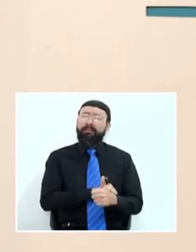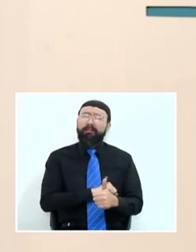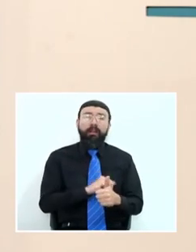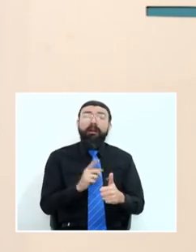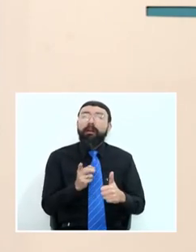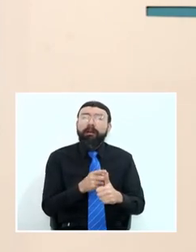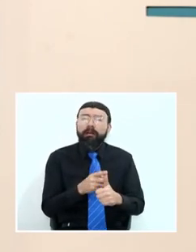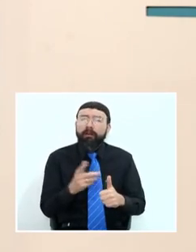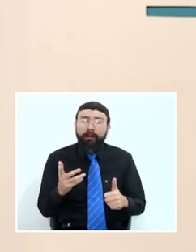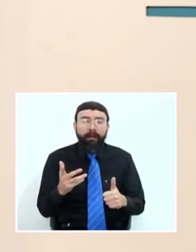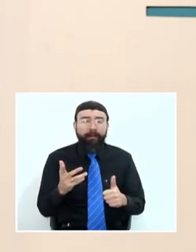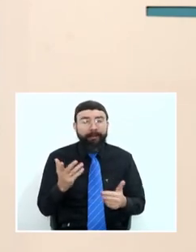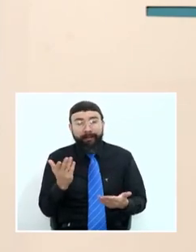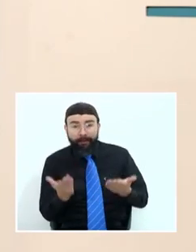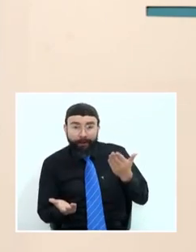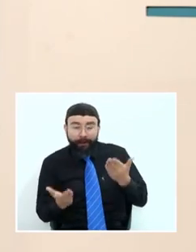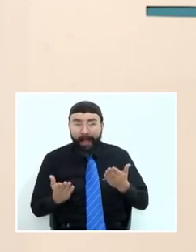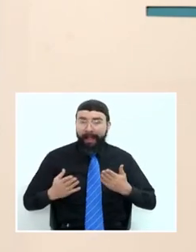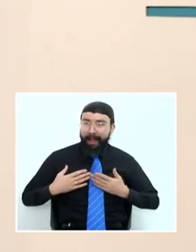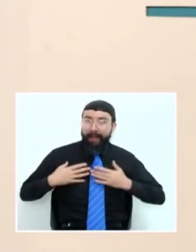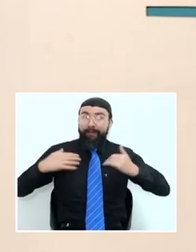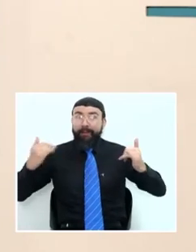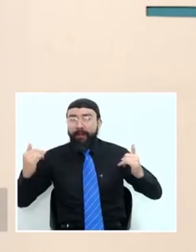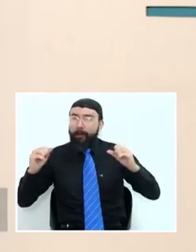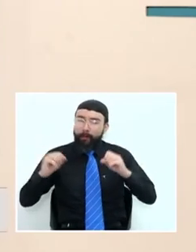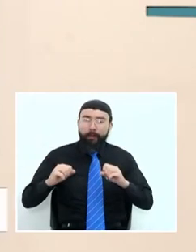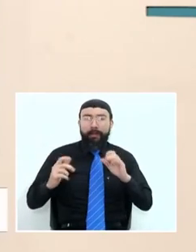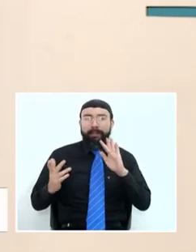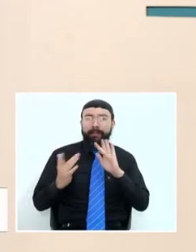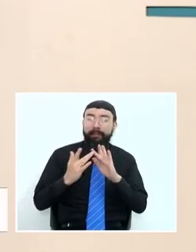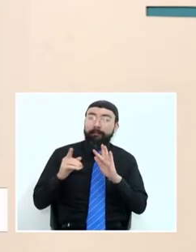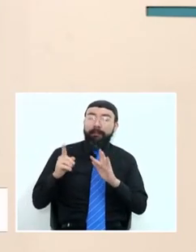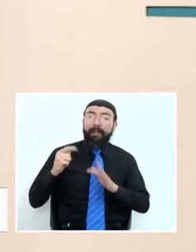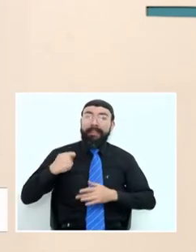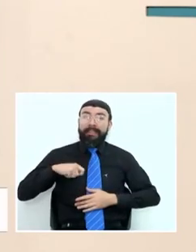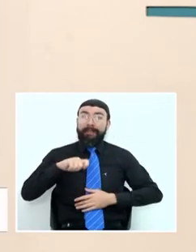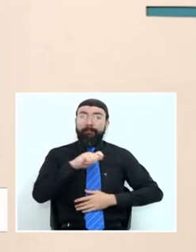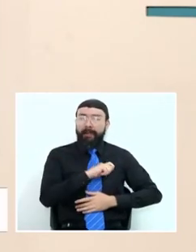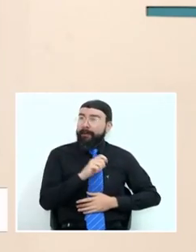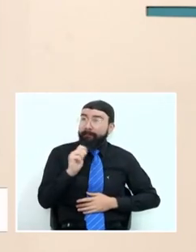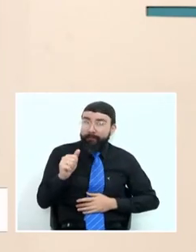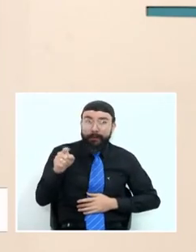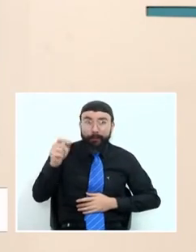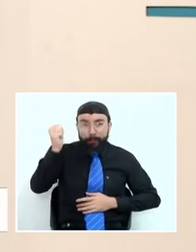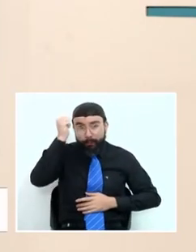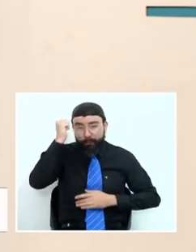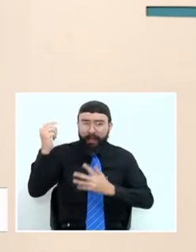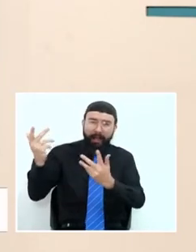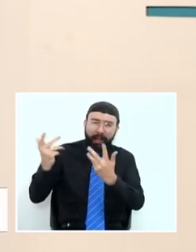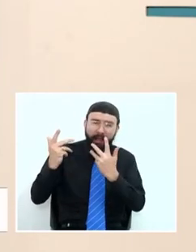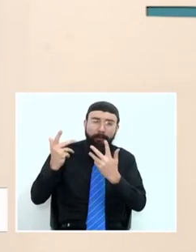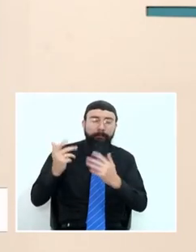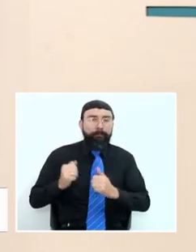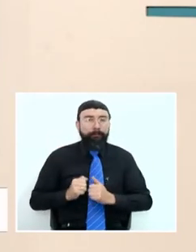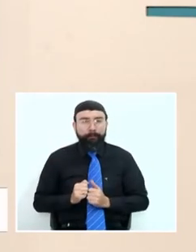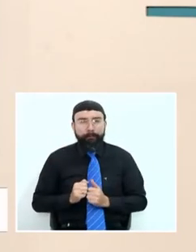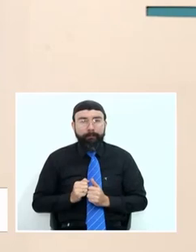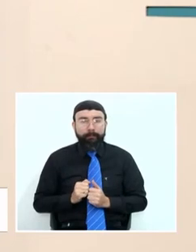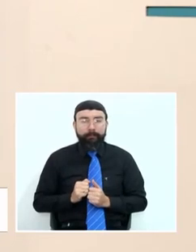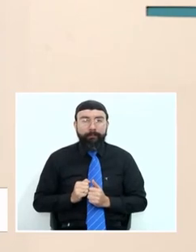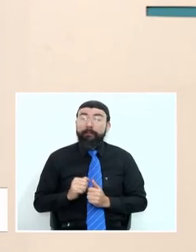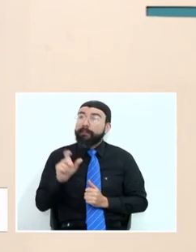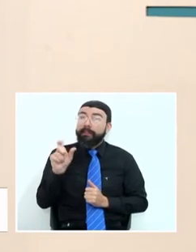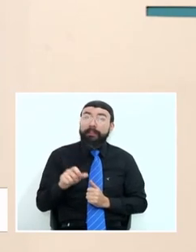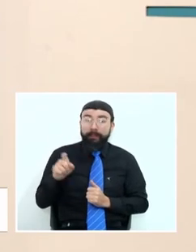para poder compensar con la alegría de poderme contactar con España, con uno de mis profesores, el